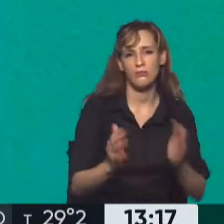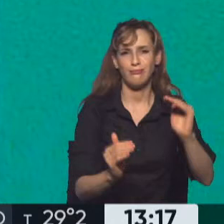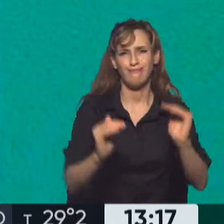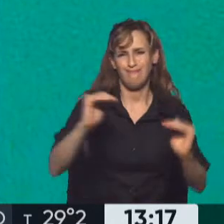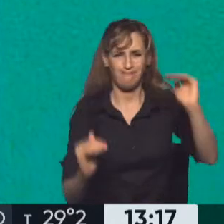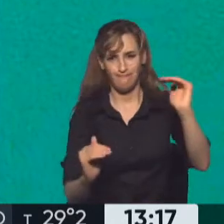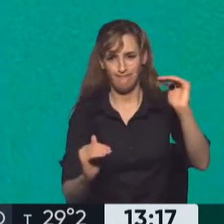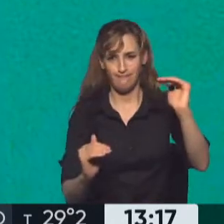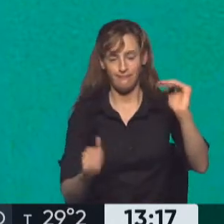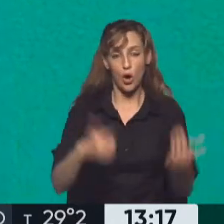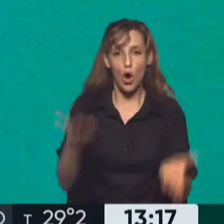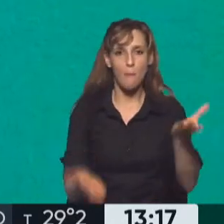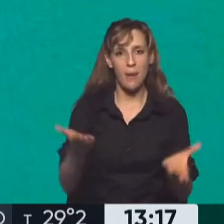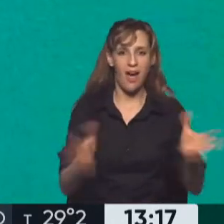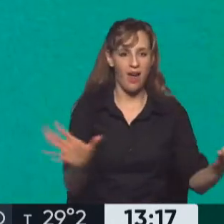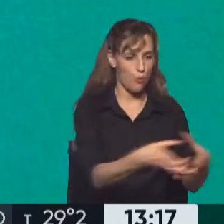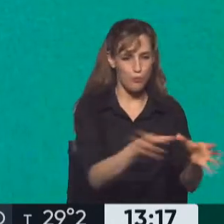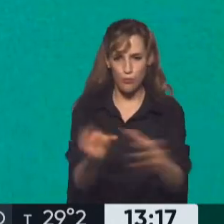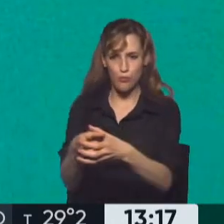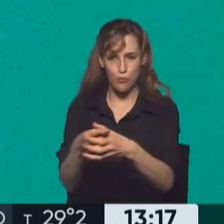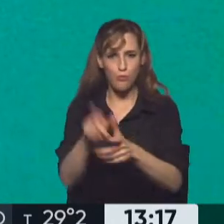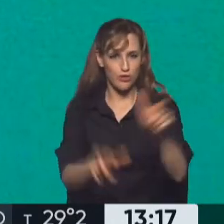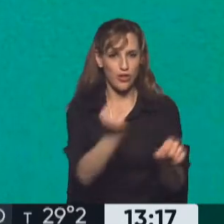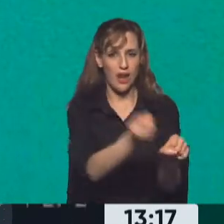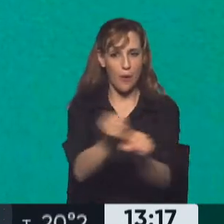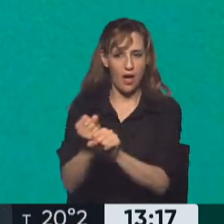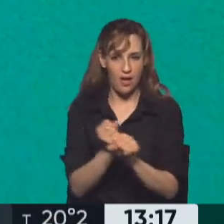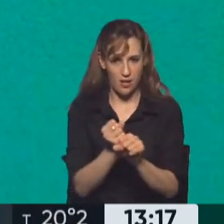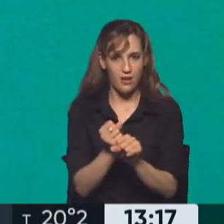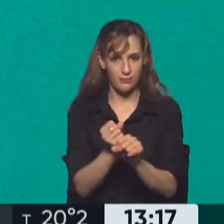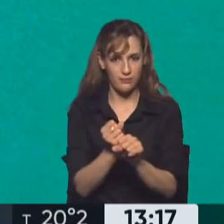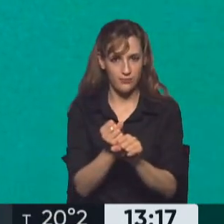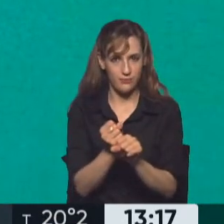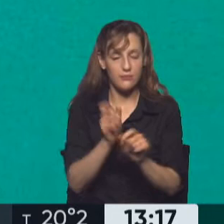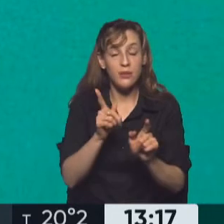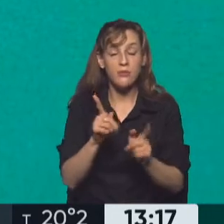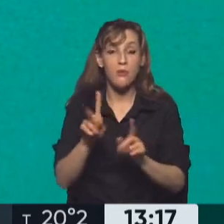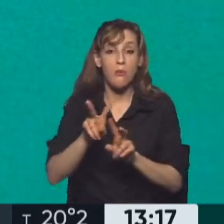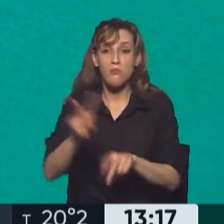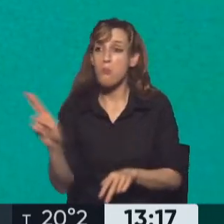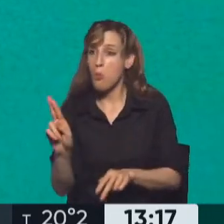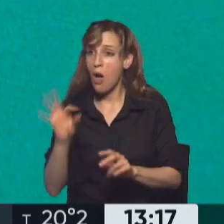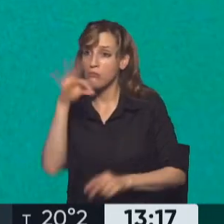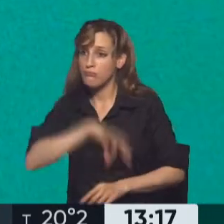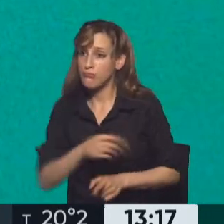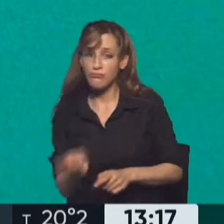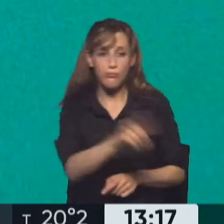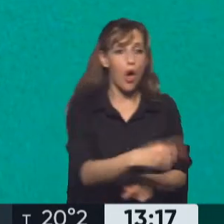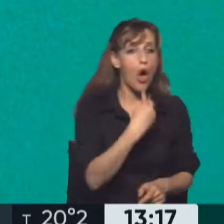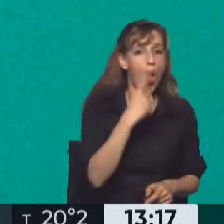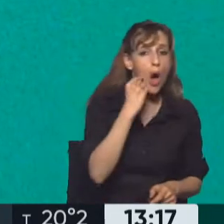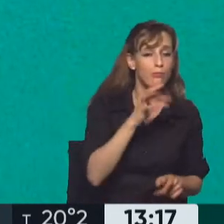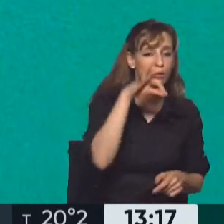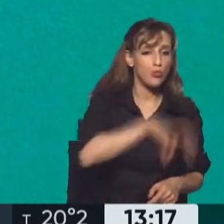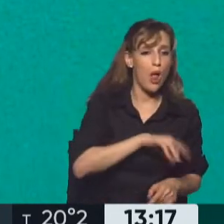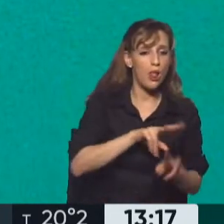distribución comparando las masas salariales, es decir, la masa salarial de lo que reciben las mujeres versus la masa salarial de lo que reciben los varones,